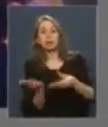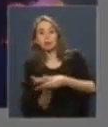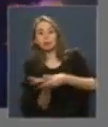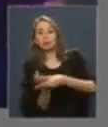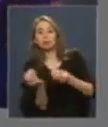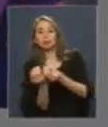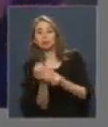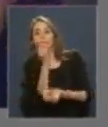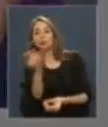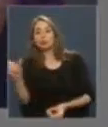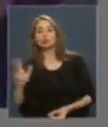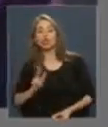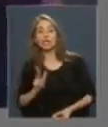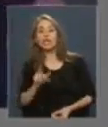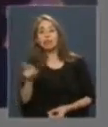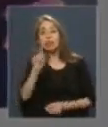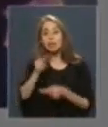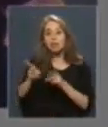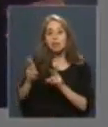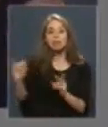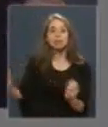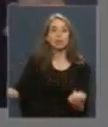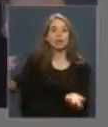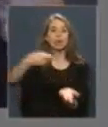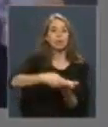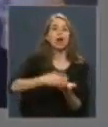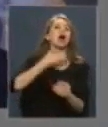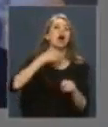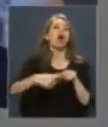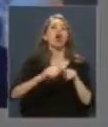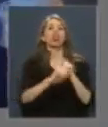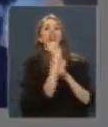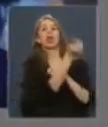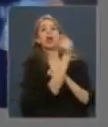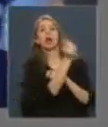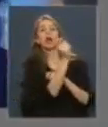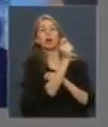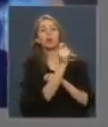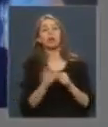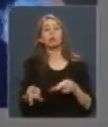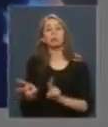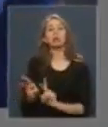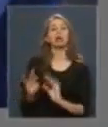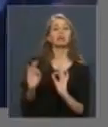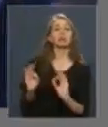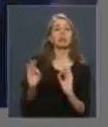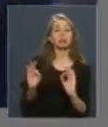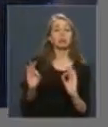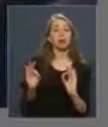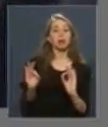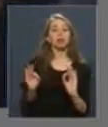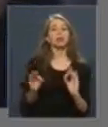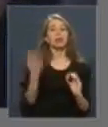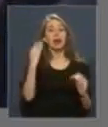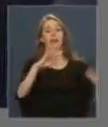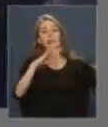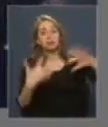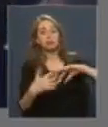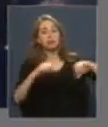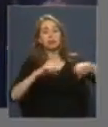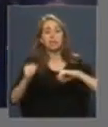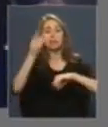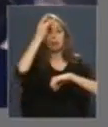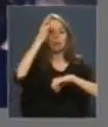tienen derechos solo en la medida que puedan pagarlos o endeudarse. Hemos normalizado que durante todas las tragedias que hemos sufrido,